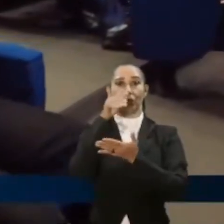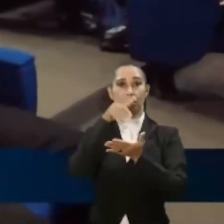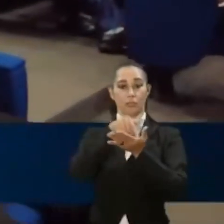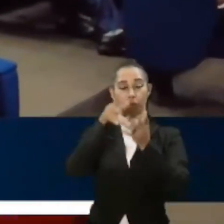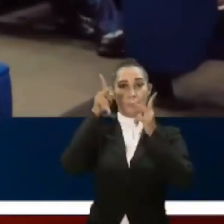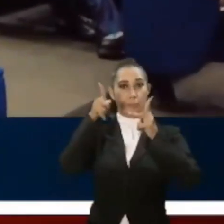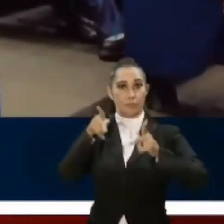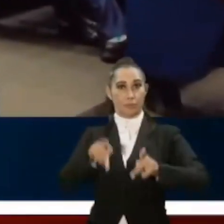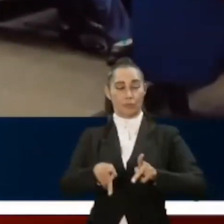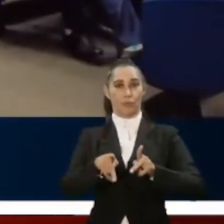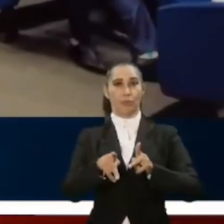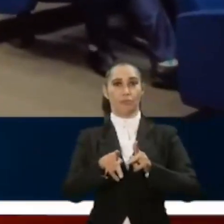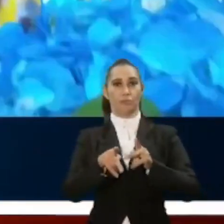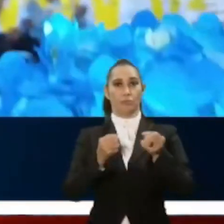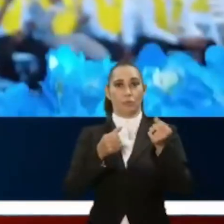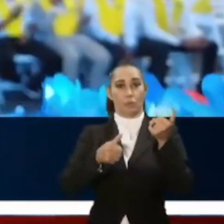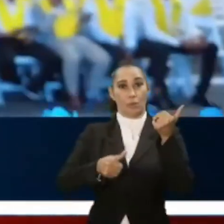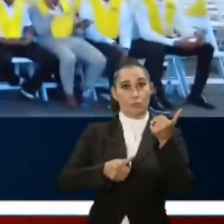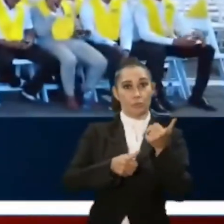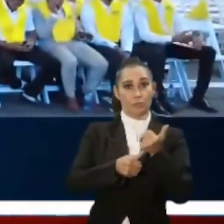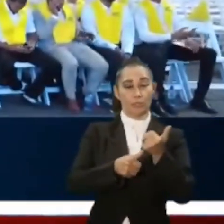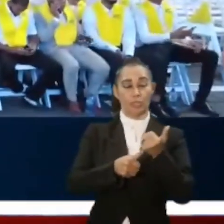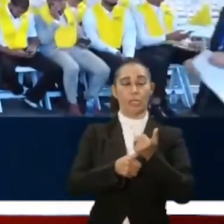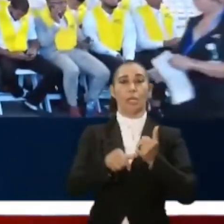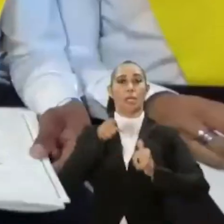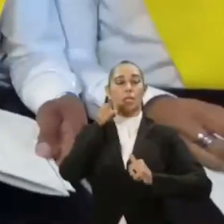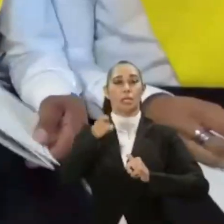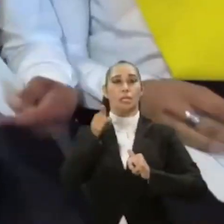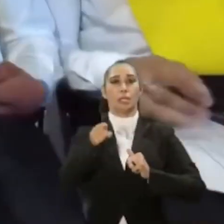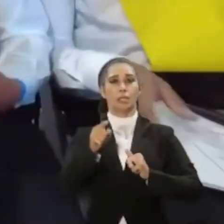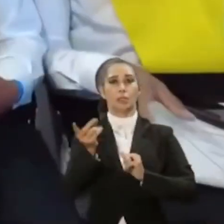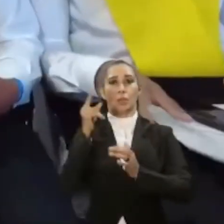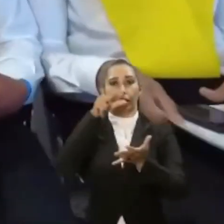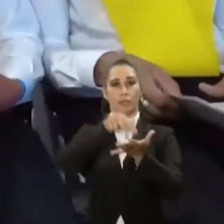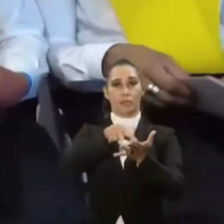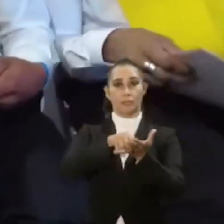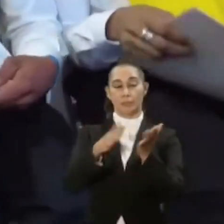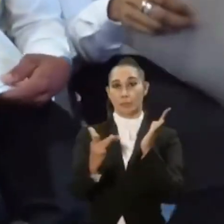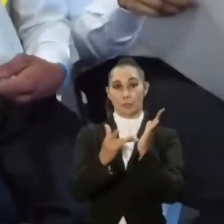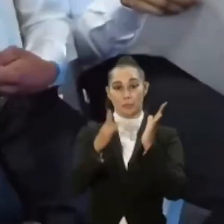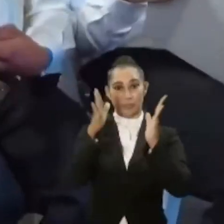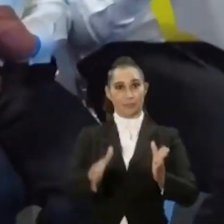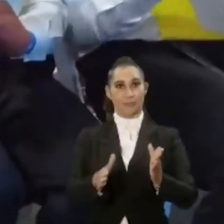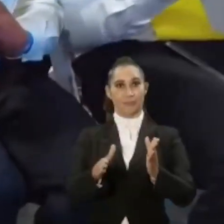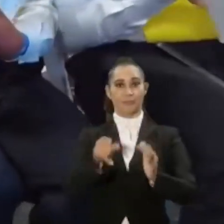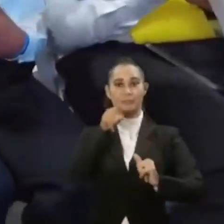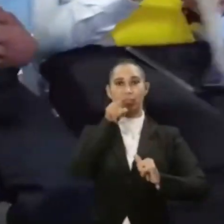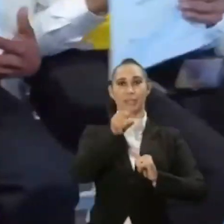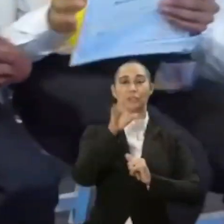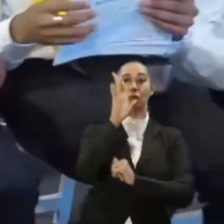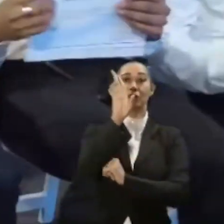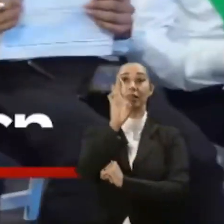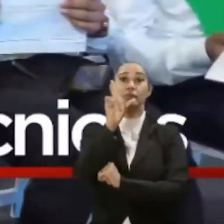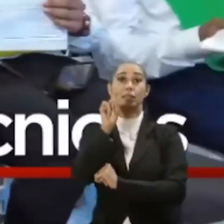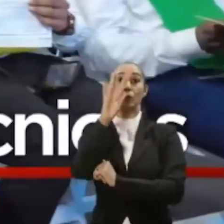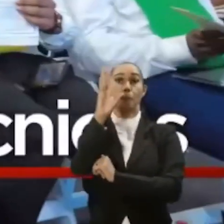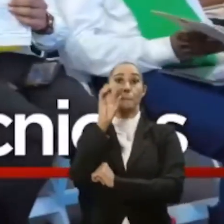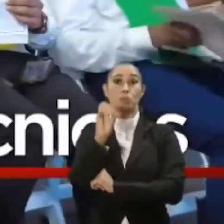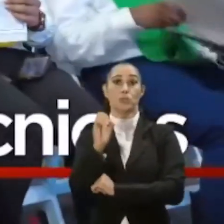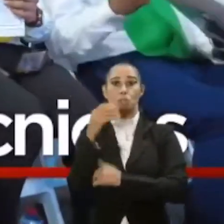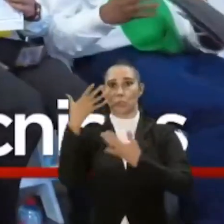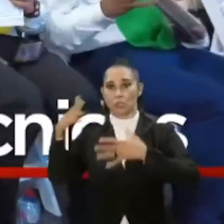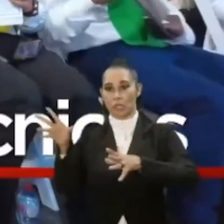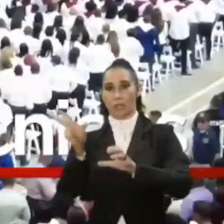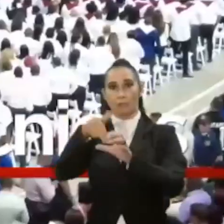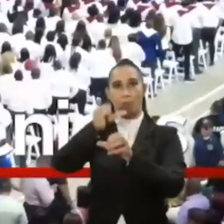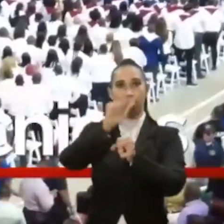782.000 personas como auxiliares y de estos casi 3.000 como técnicos, de los cuales el 61% ya está